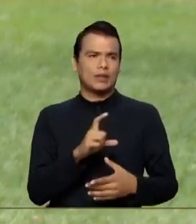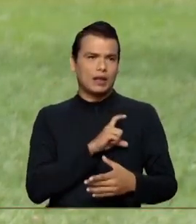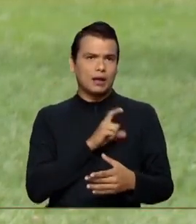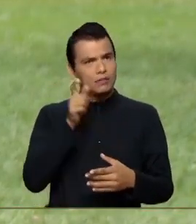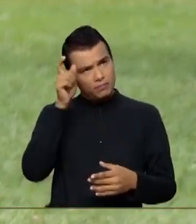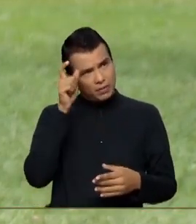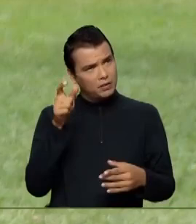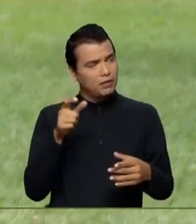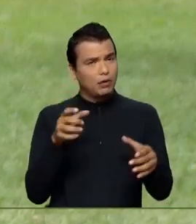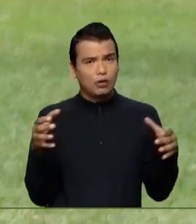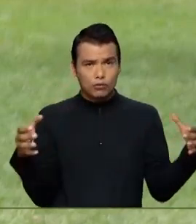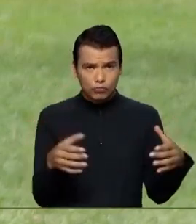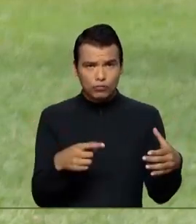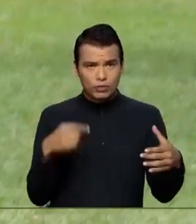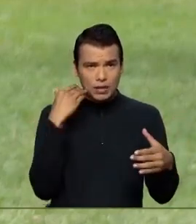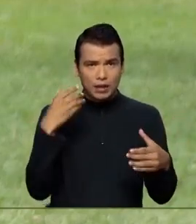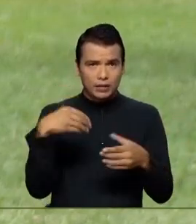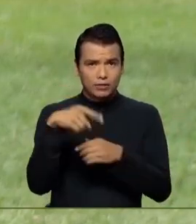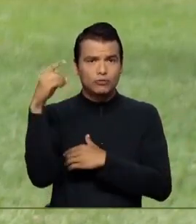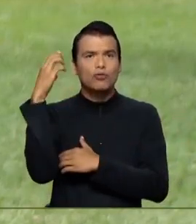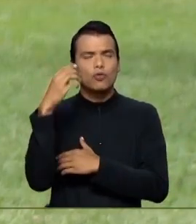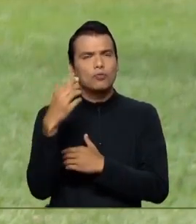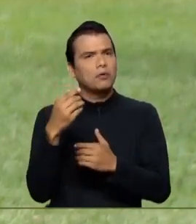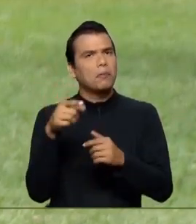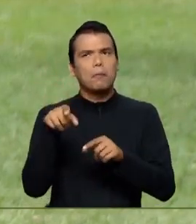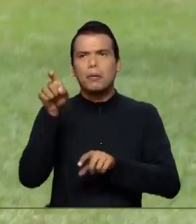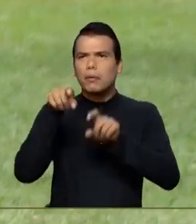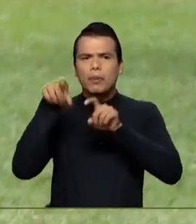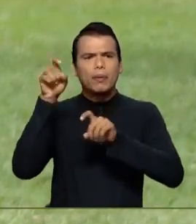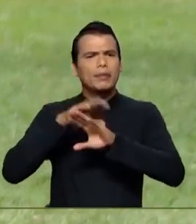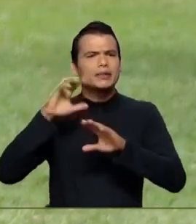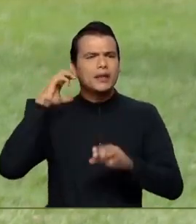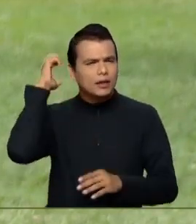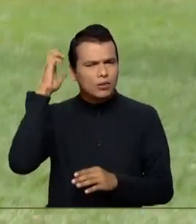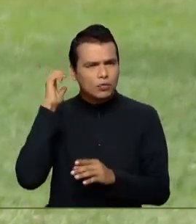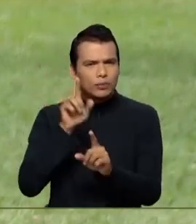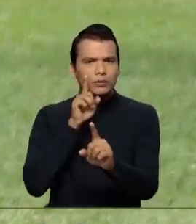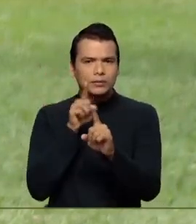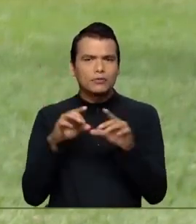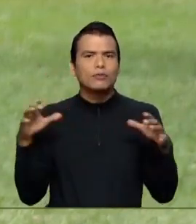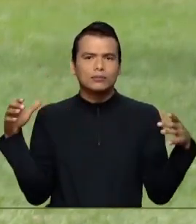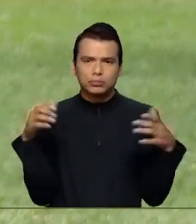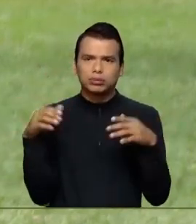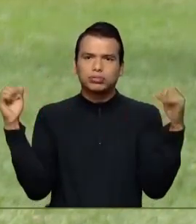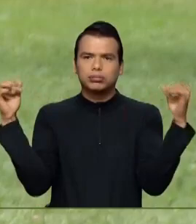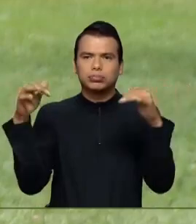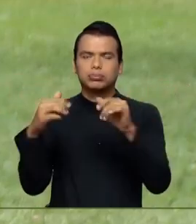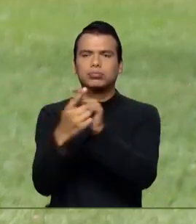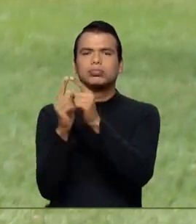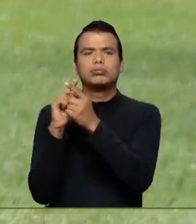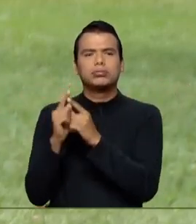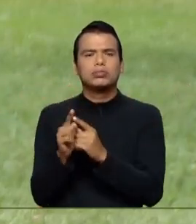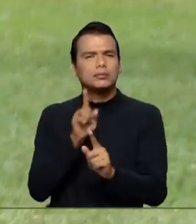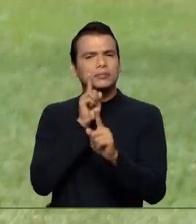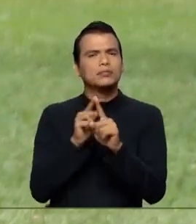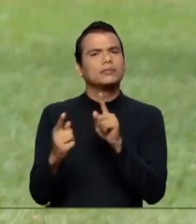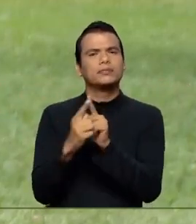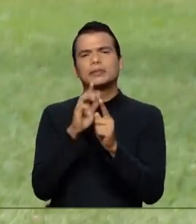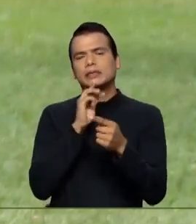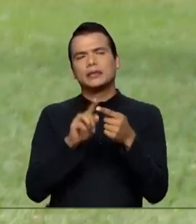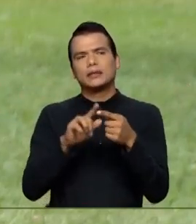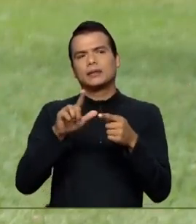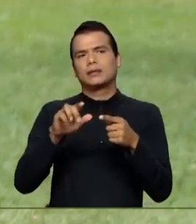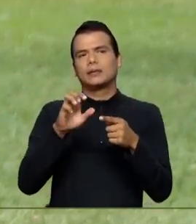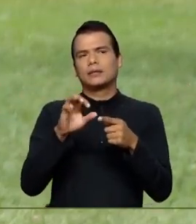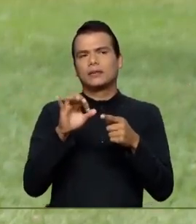hacia territorio europeo para encontrarse con las jugadoras que están en este precisamente los clubes del exterior como el caso de Lazy Santos como